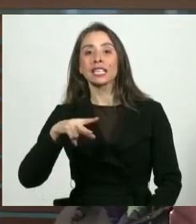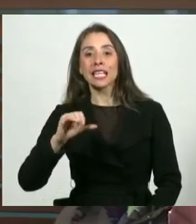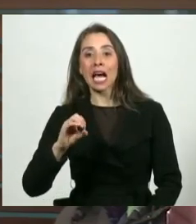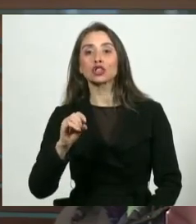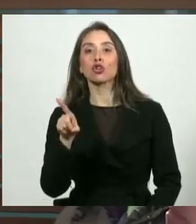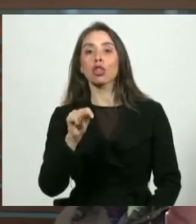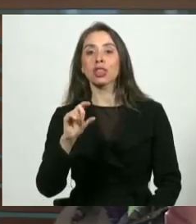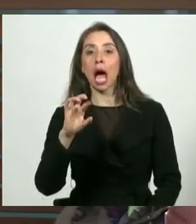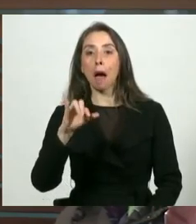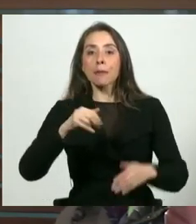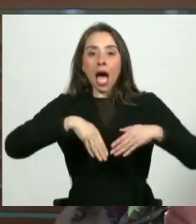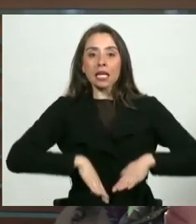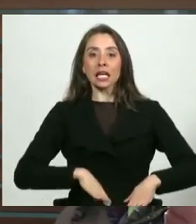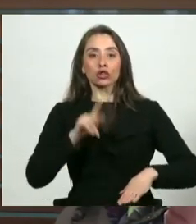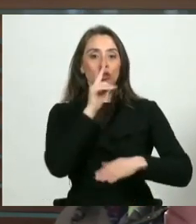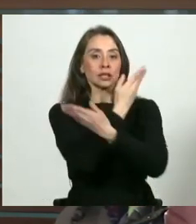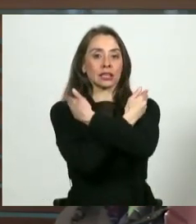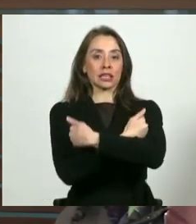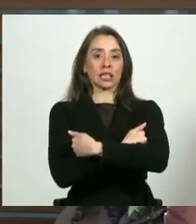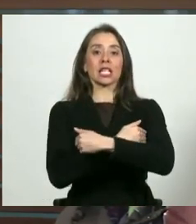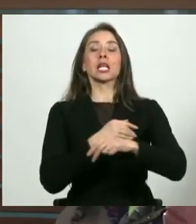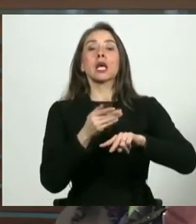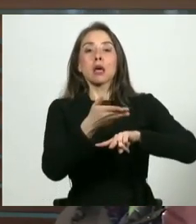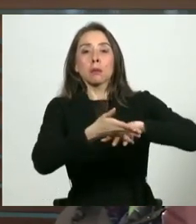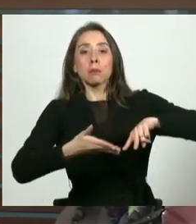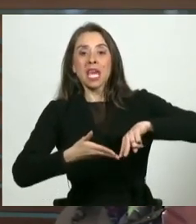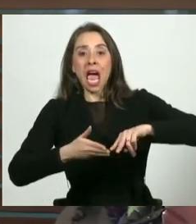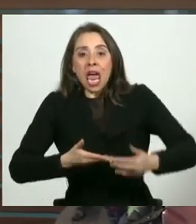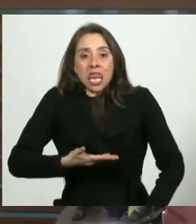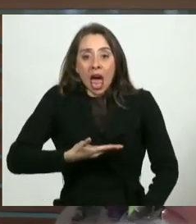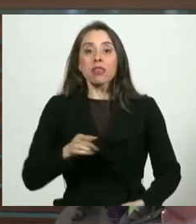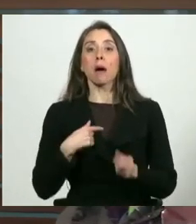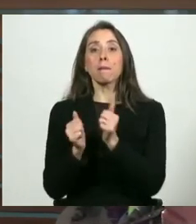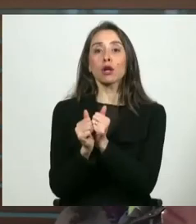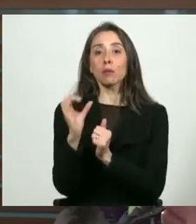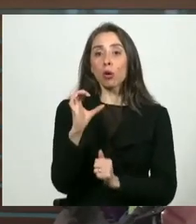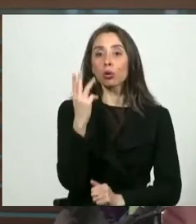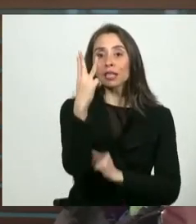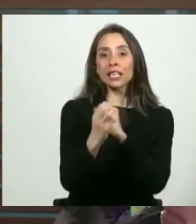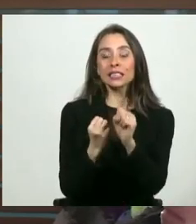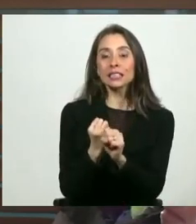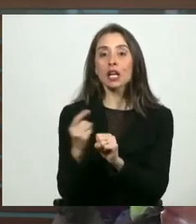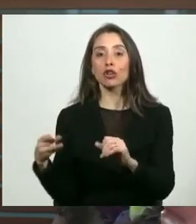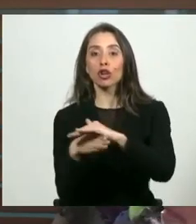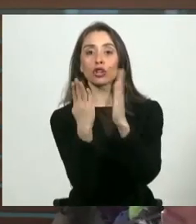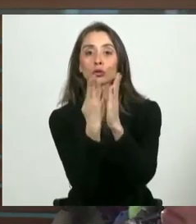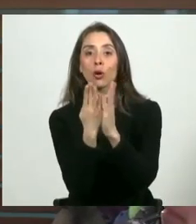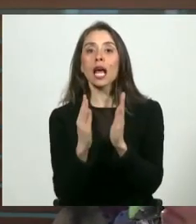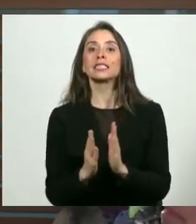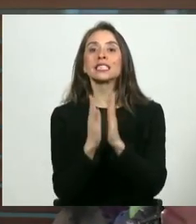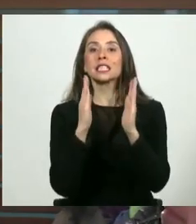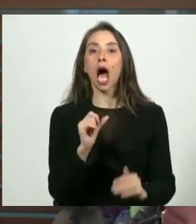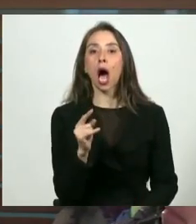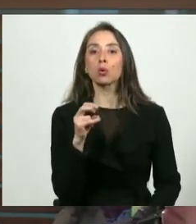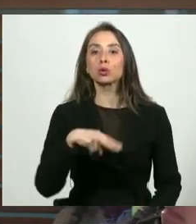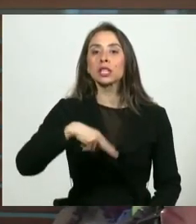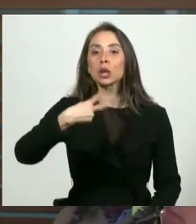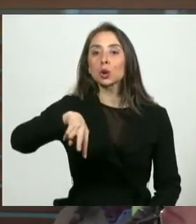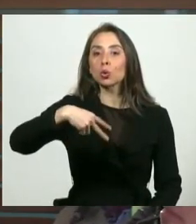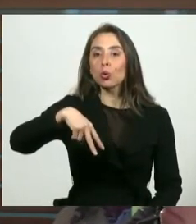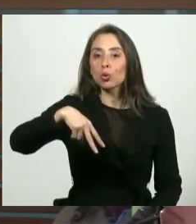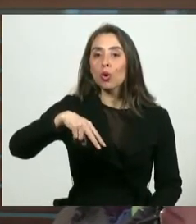Pablo Ignacio Tapia nació sin brazos y sin pies. Ya fue mi compañero de curso durante 3 años y ingresó al colegio, que era el Colegio San Agustín en Ñuñoa,